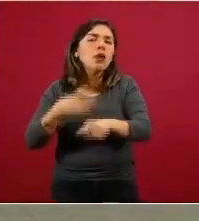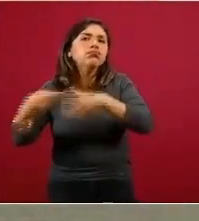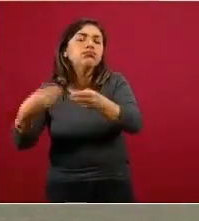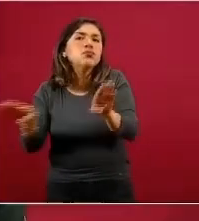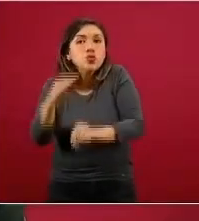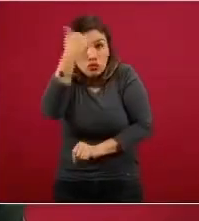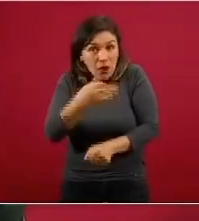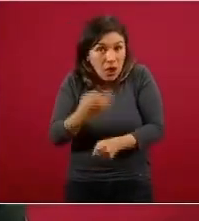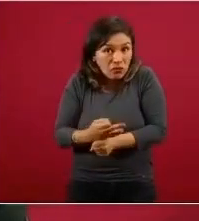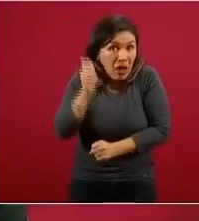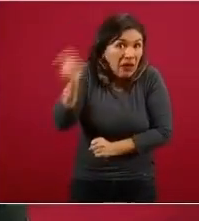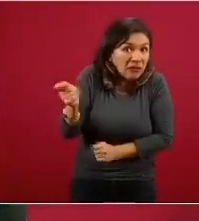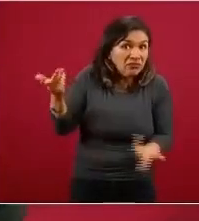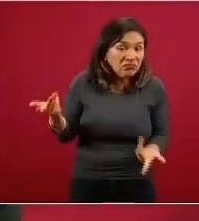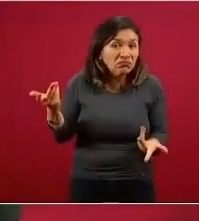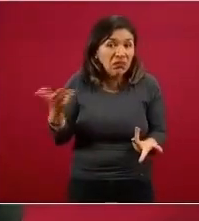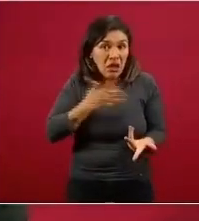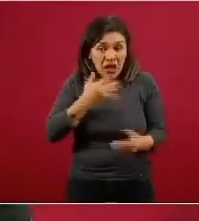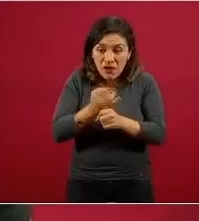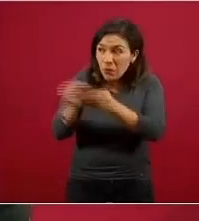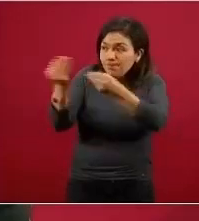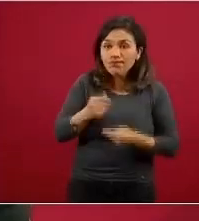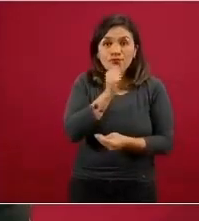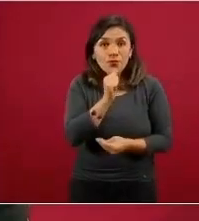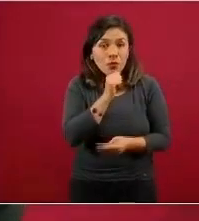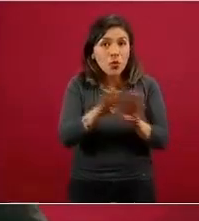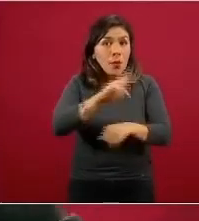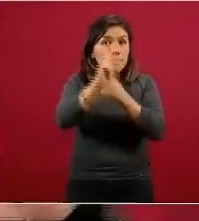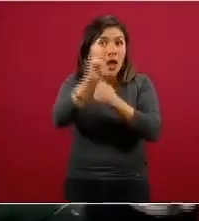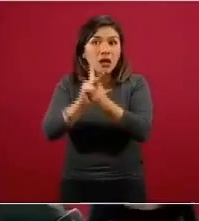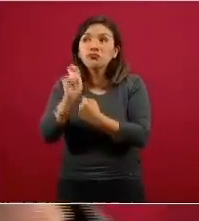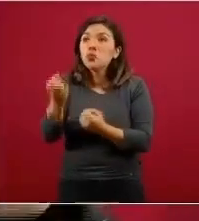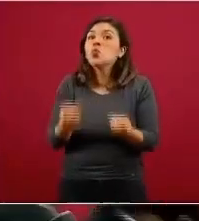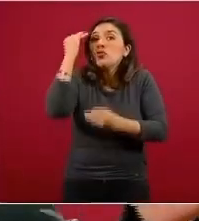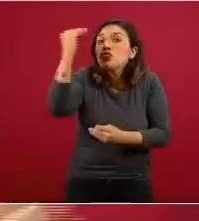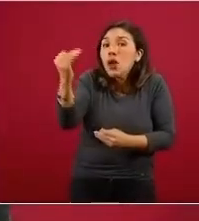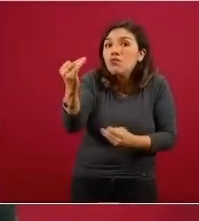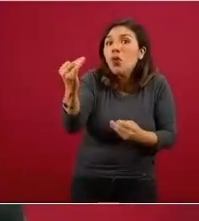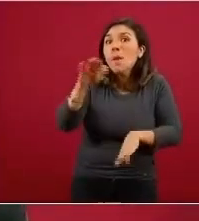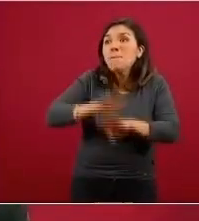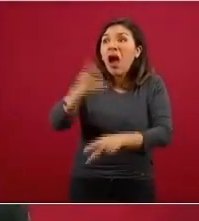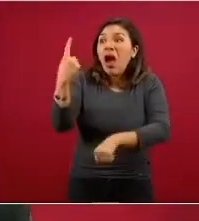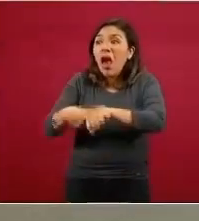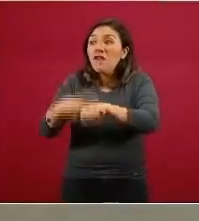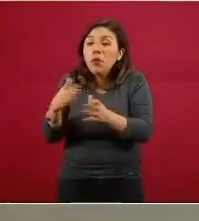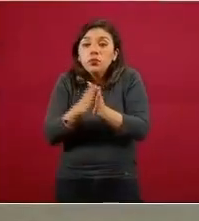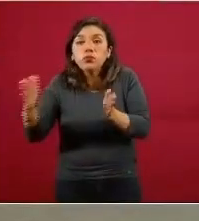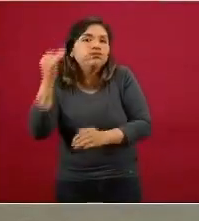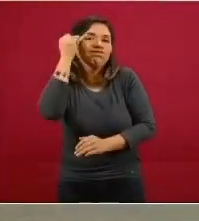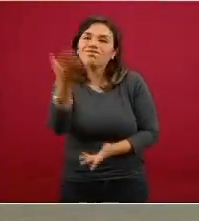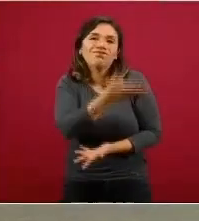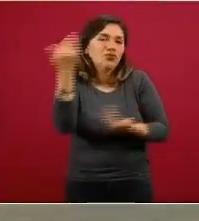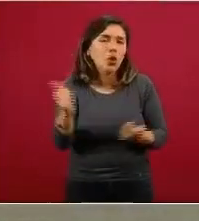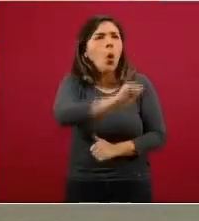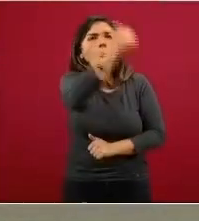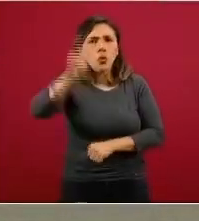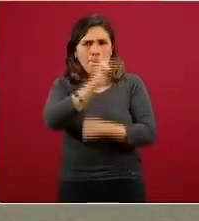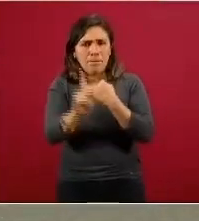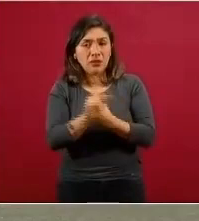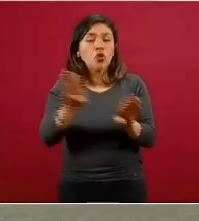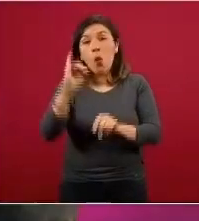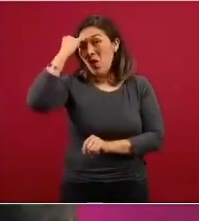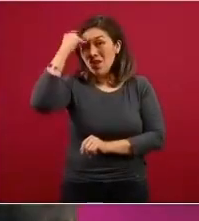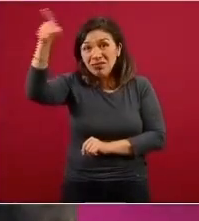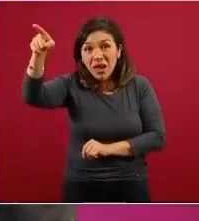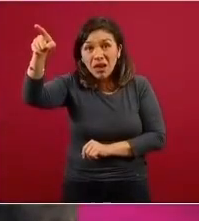Difícil saber en este momento, o por lo menos a, sin tener los datos directos de estos países, cuánto tiempo y de qué magnitud será este rebrote. En otras latitudes,